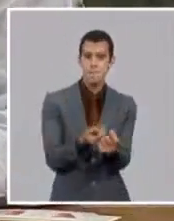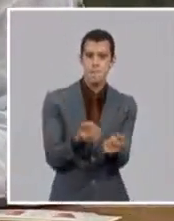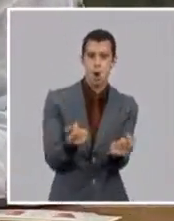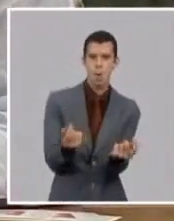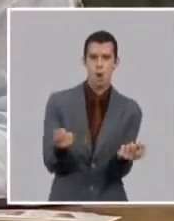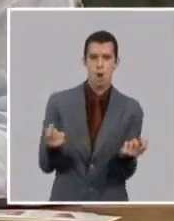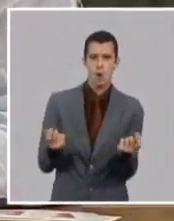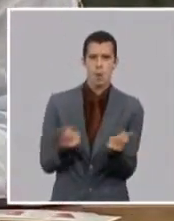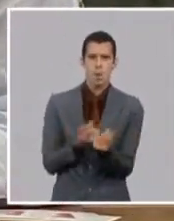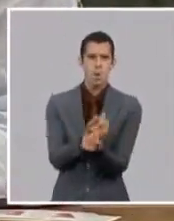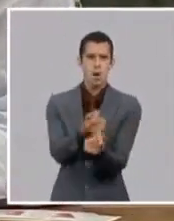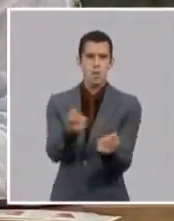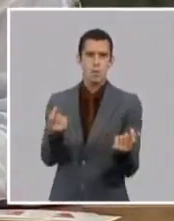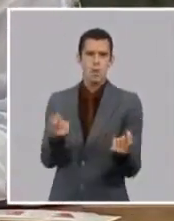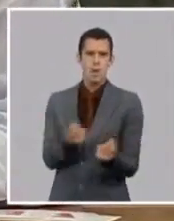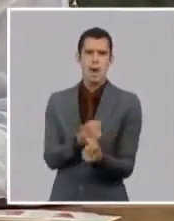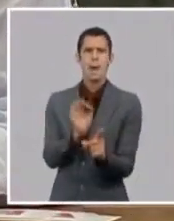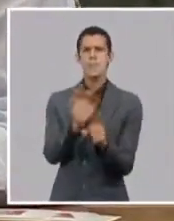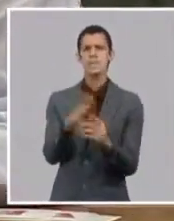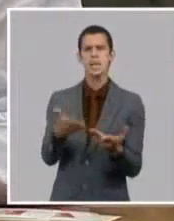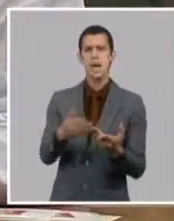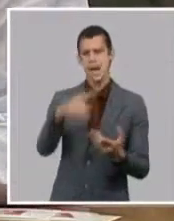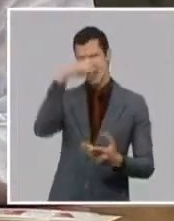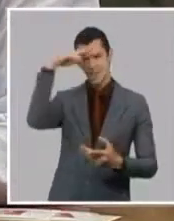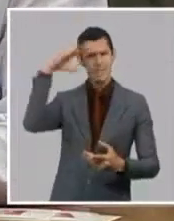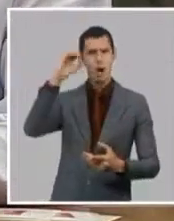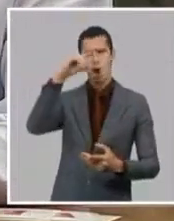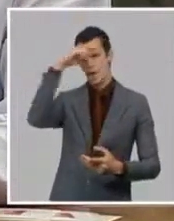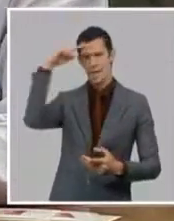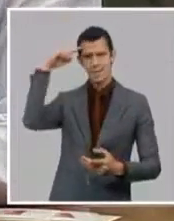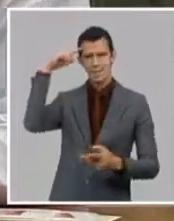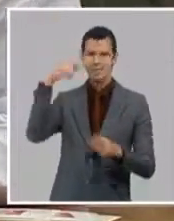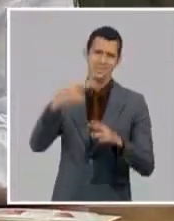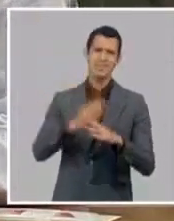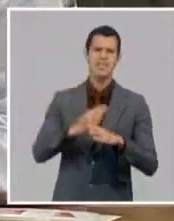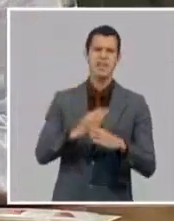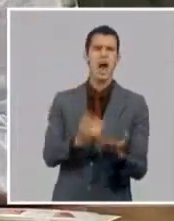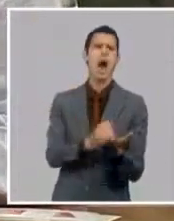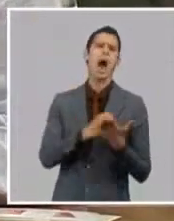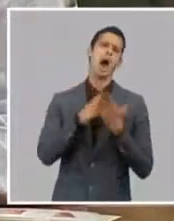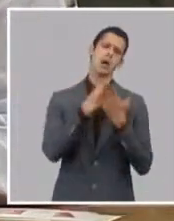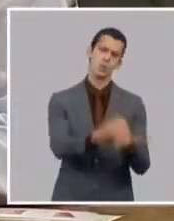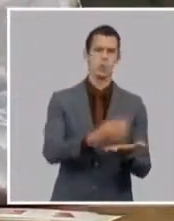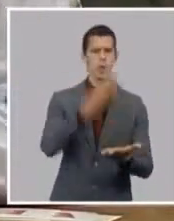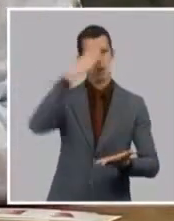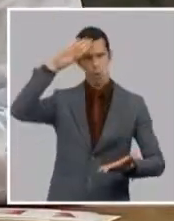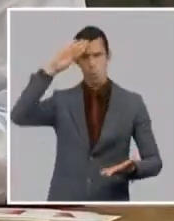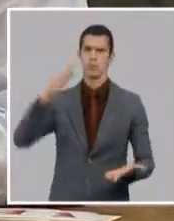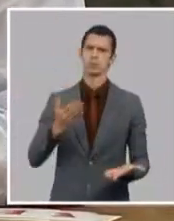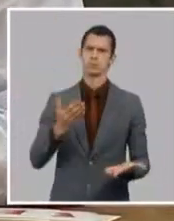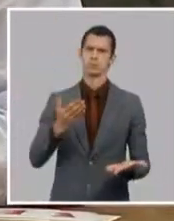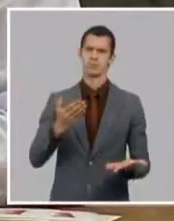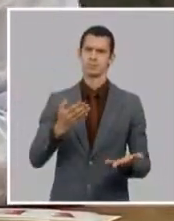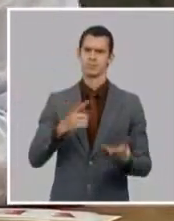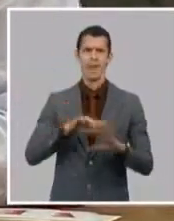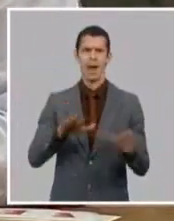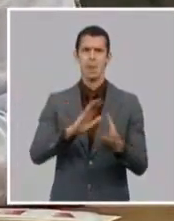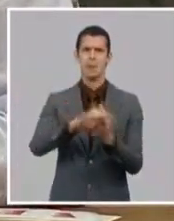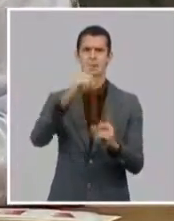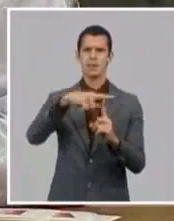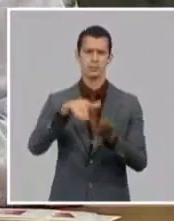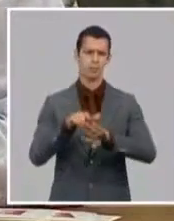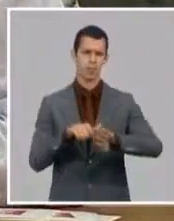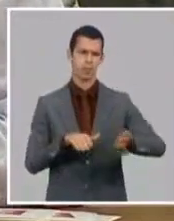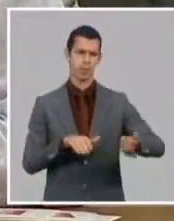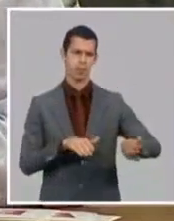provocar entonces manifestaciones, para provocar choques entre fuerzas y para buscar que el país se desestabilice?